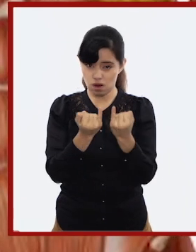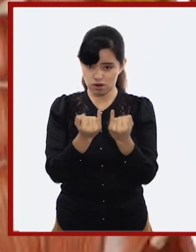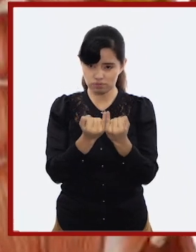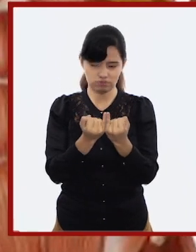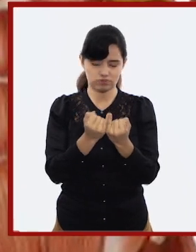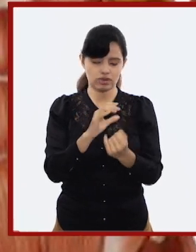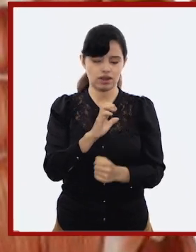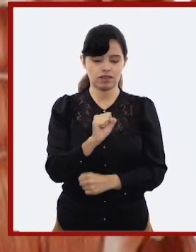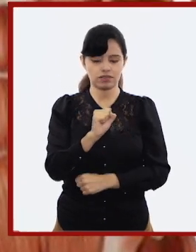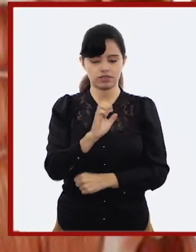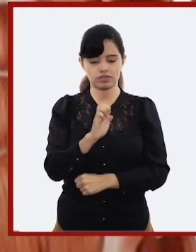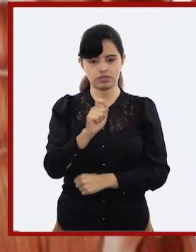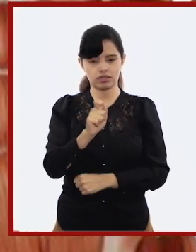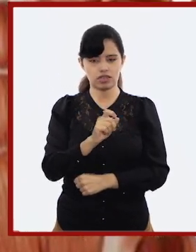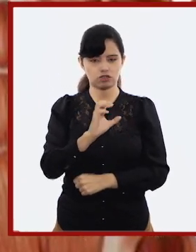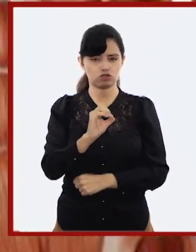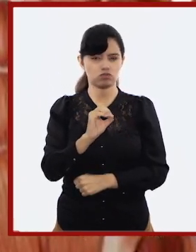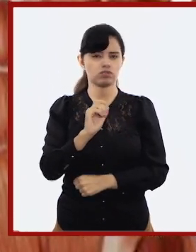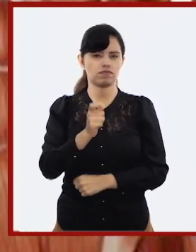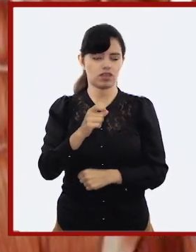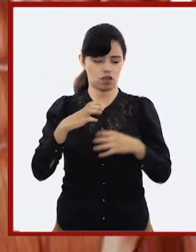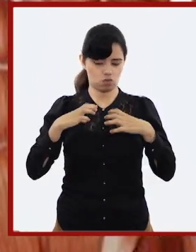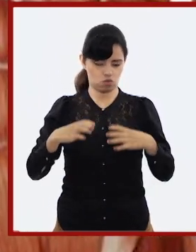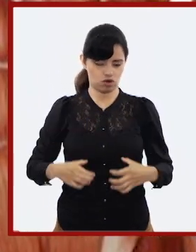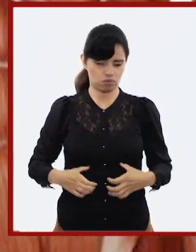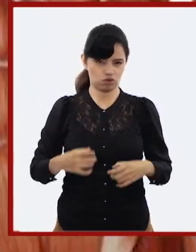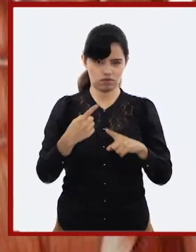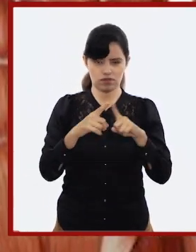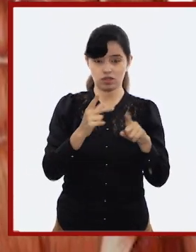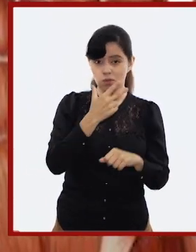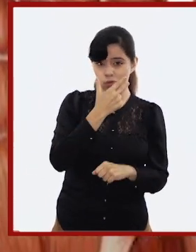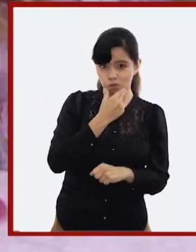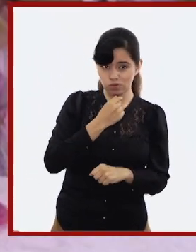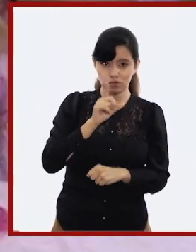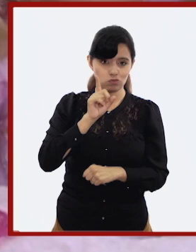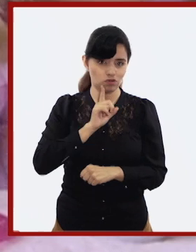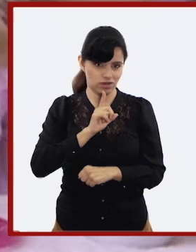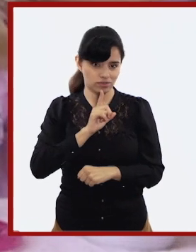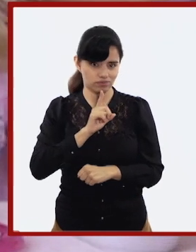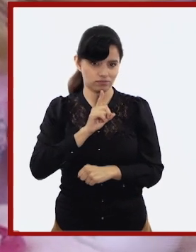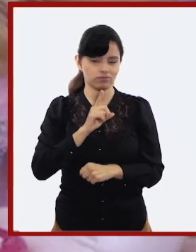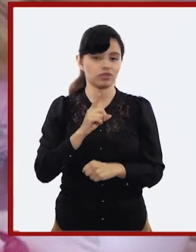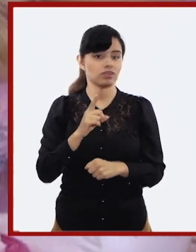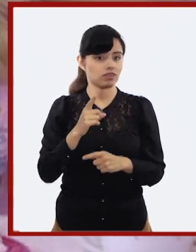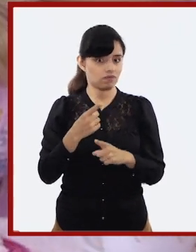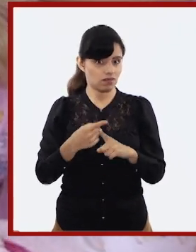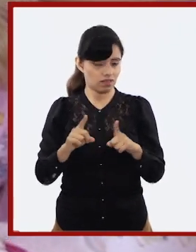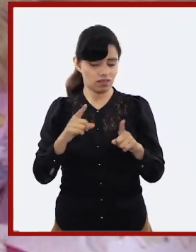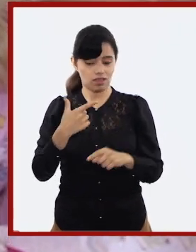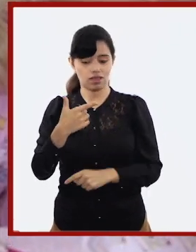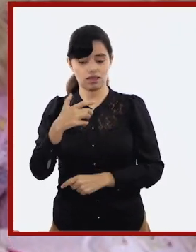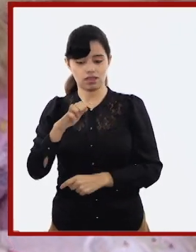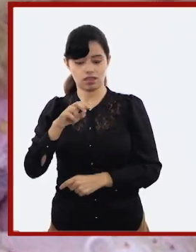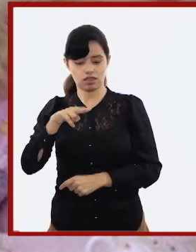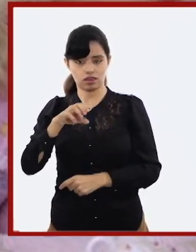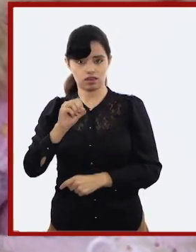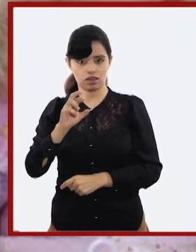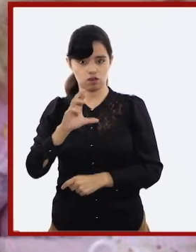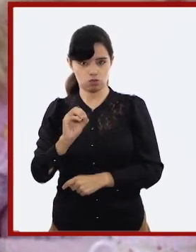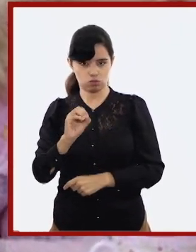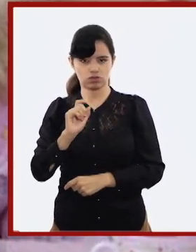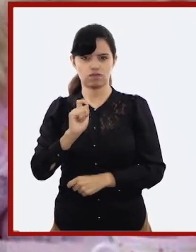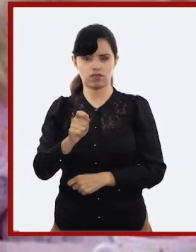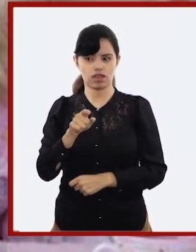sexo es el conjunto de atributos biológicos que diferencian a una mujer de un hombre. A diferencia de ello, el género es el conjunto de